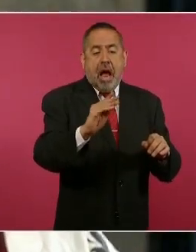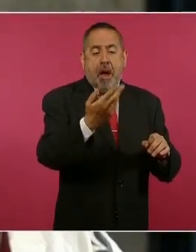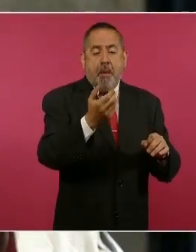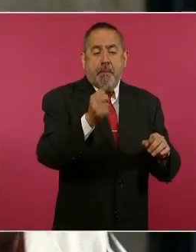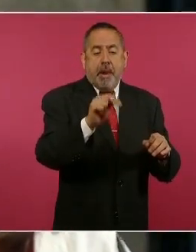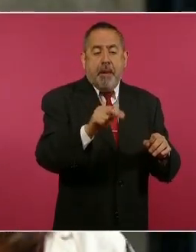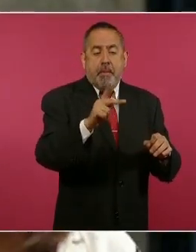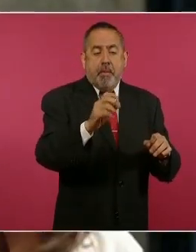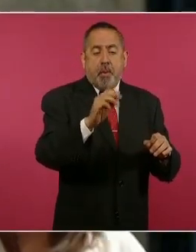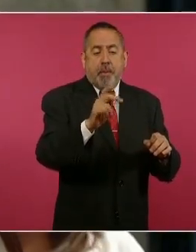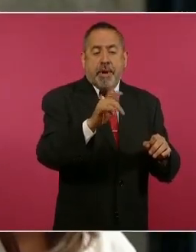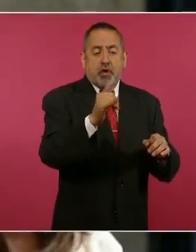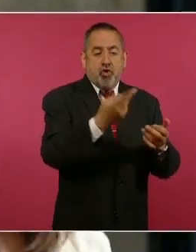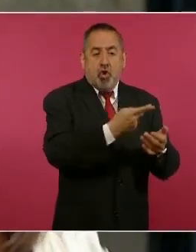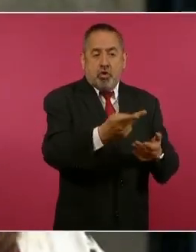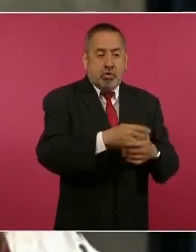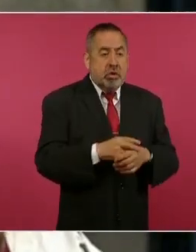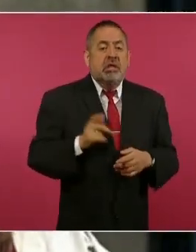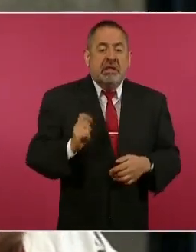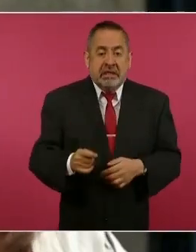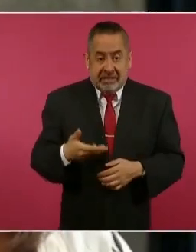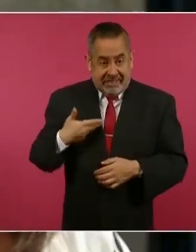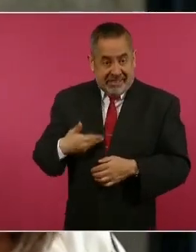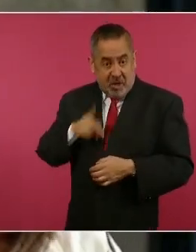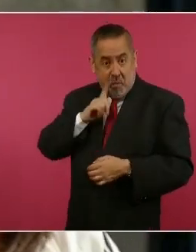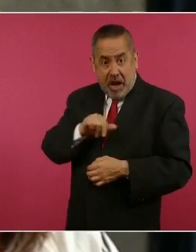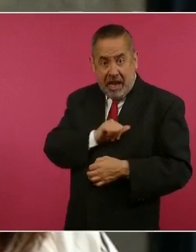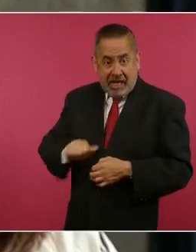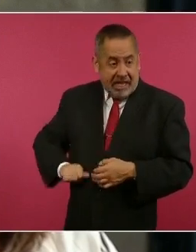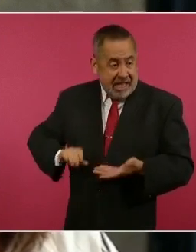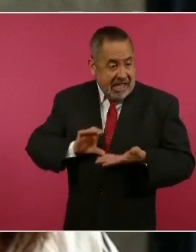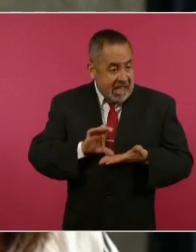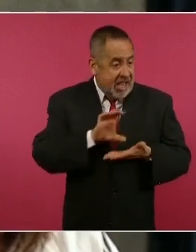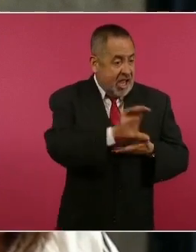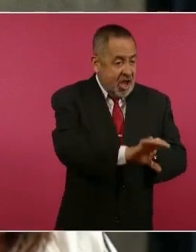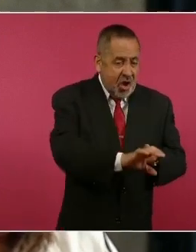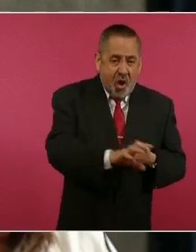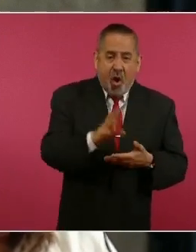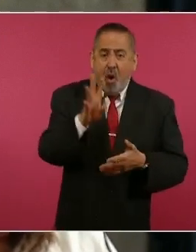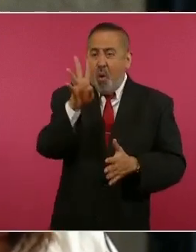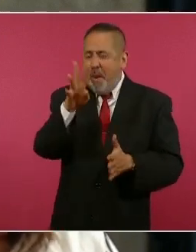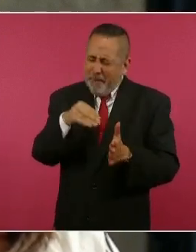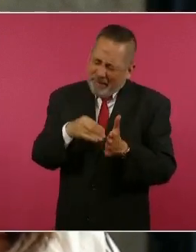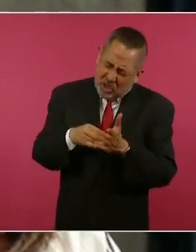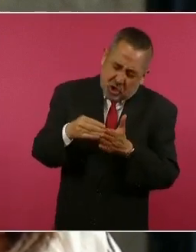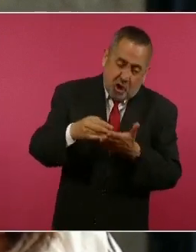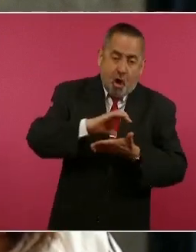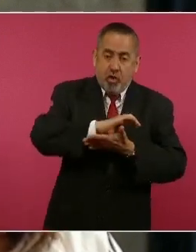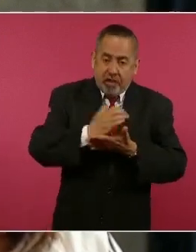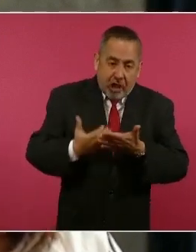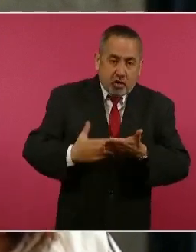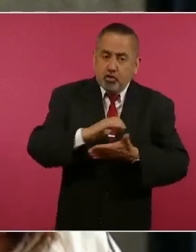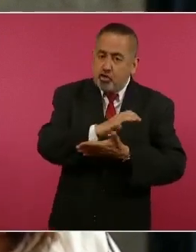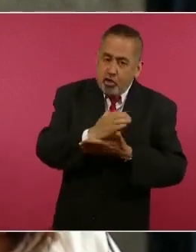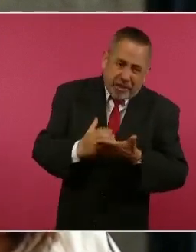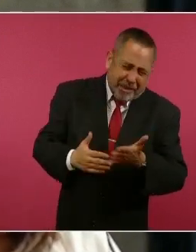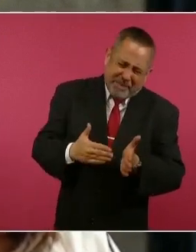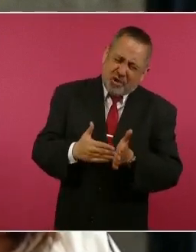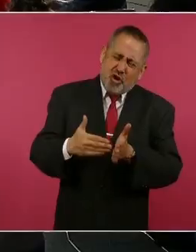Pompeyo, las cuales han recibido por parte de la alcaldesa cuatro millonarios contratos. La